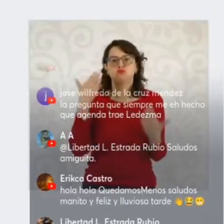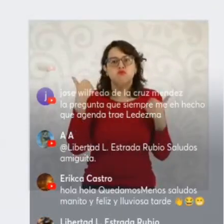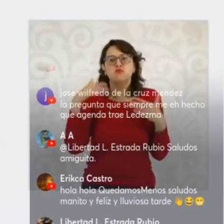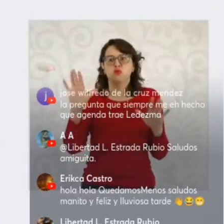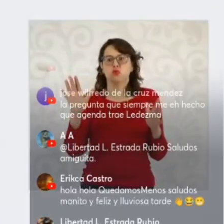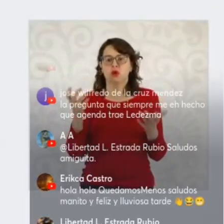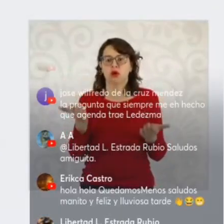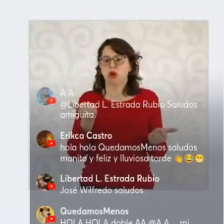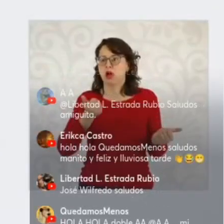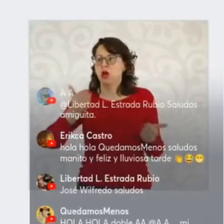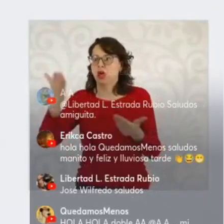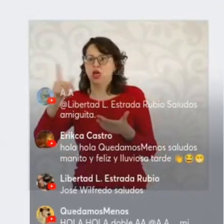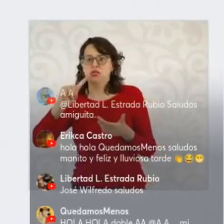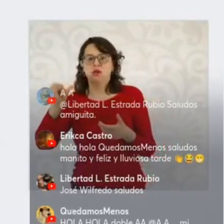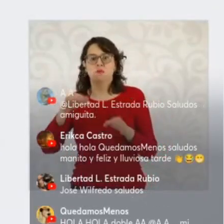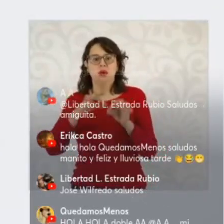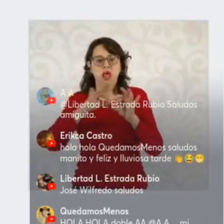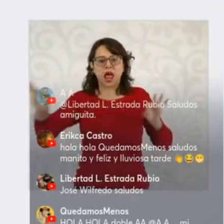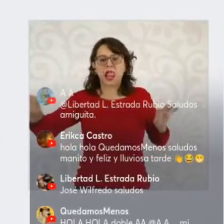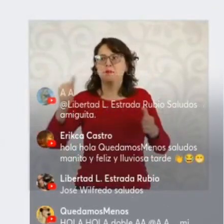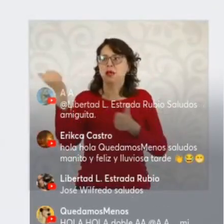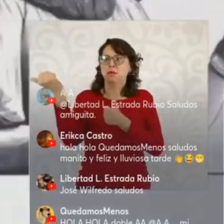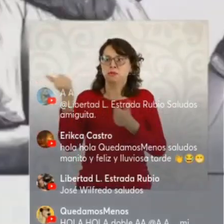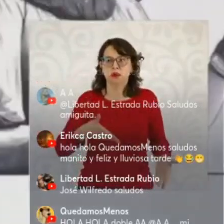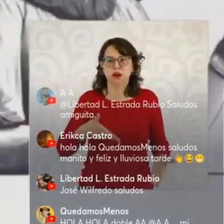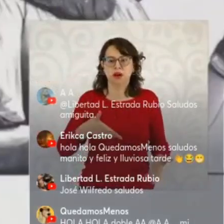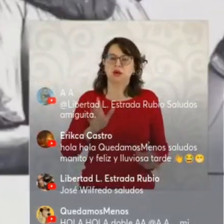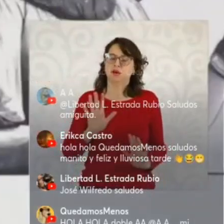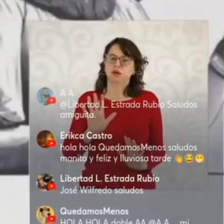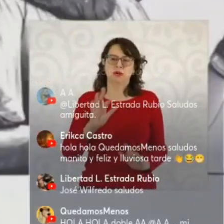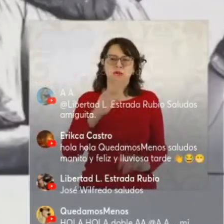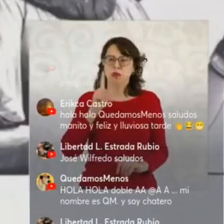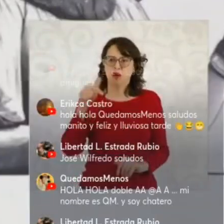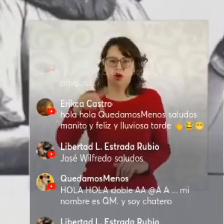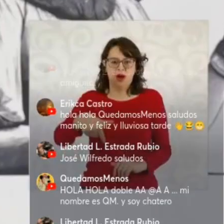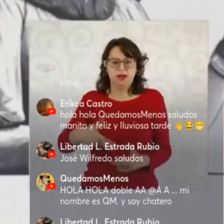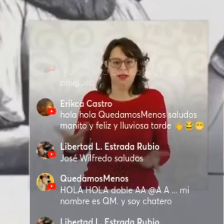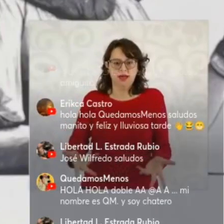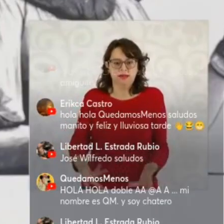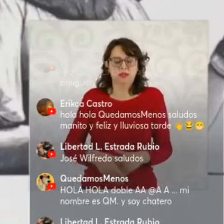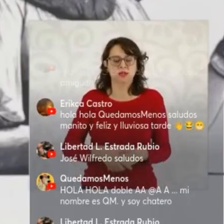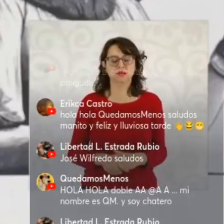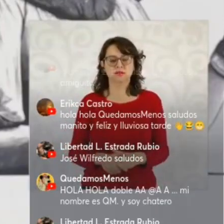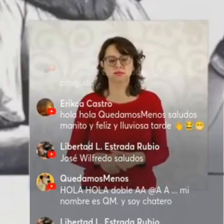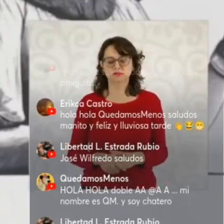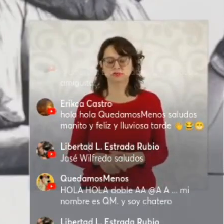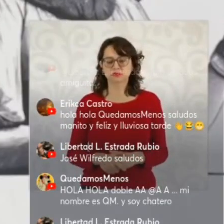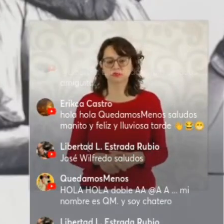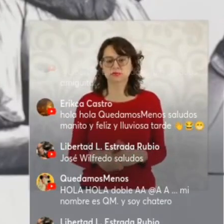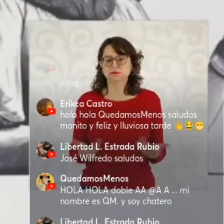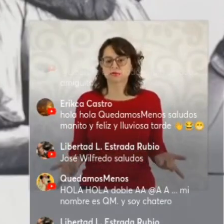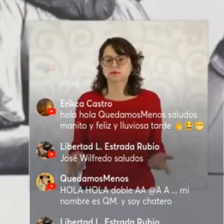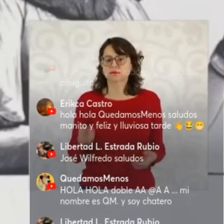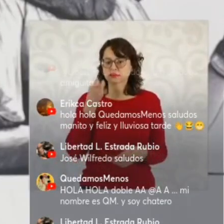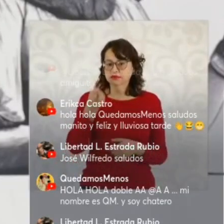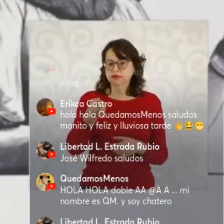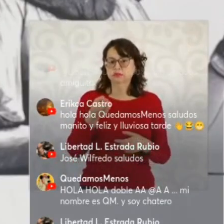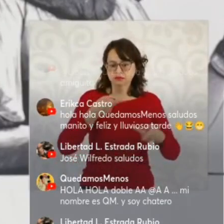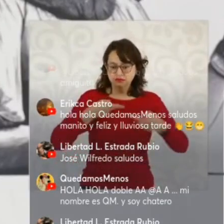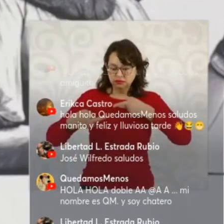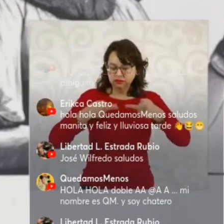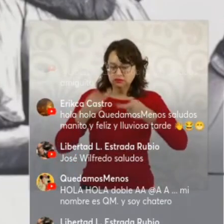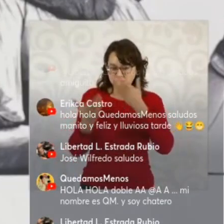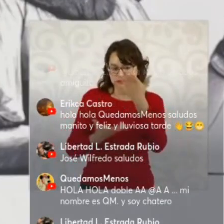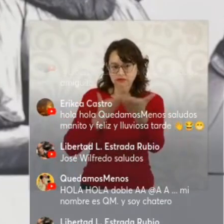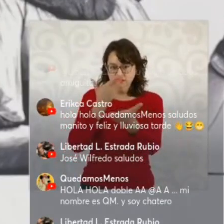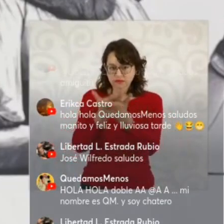los alambres de cobre y todo lo que viene posterior a la explotación del cobre. Entonces, de eso se trata lo que se está planteando